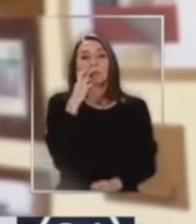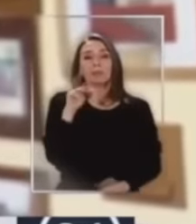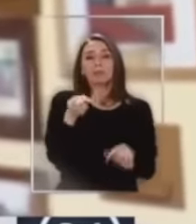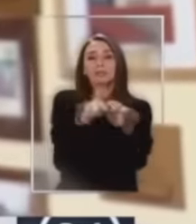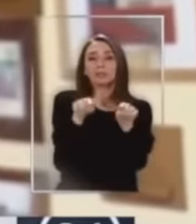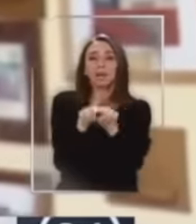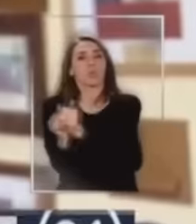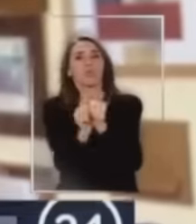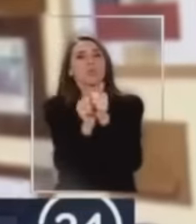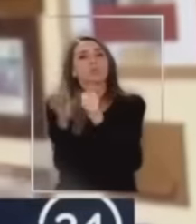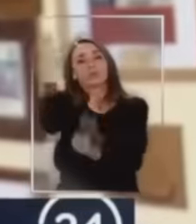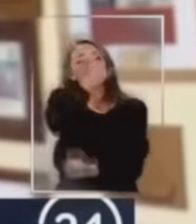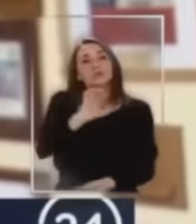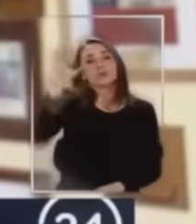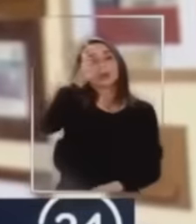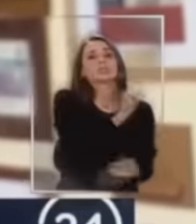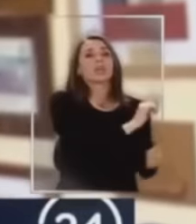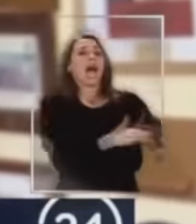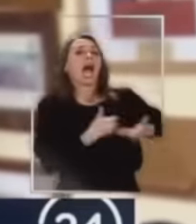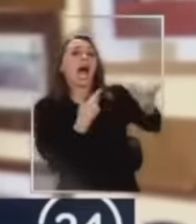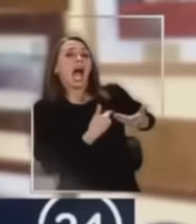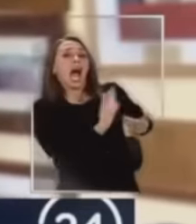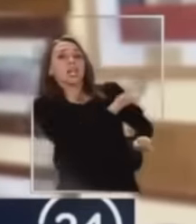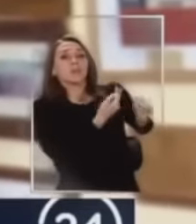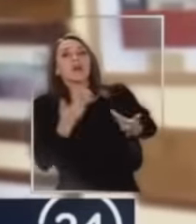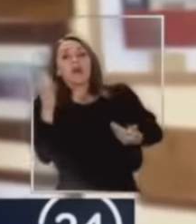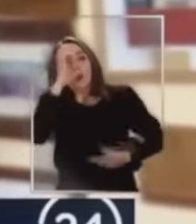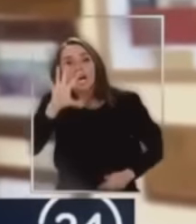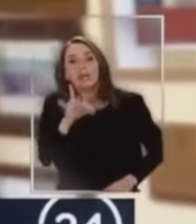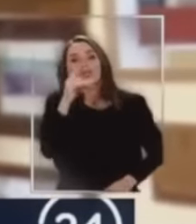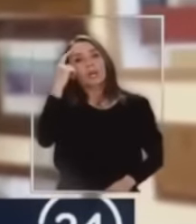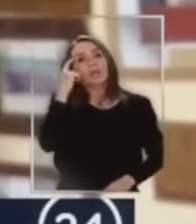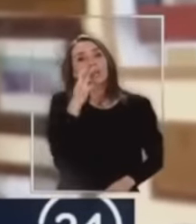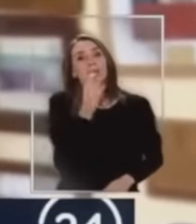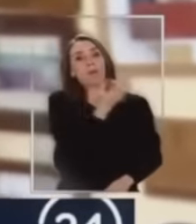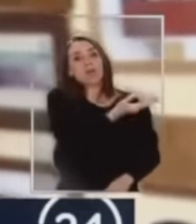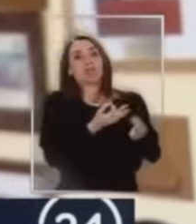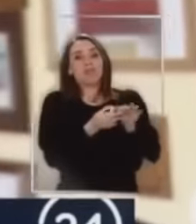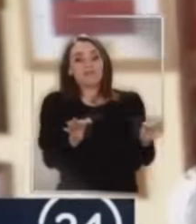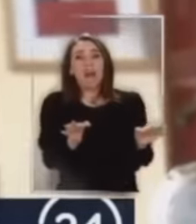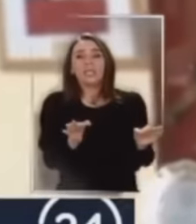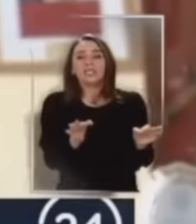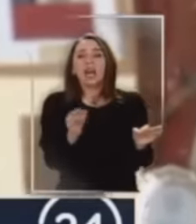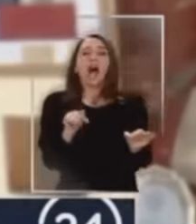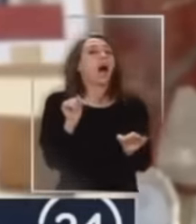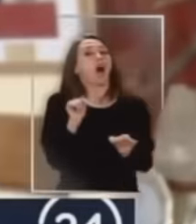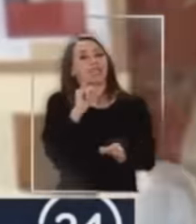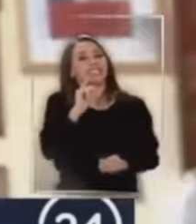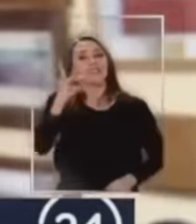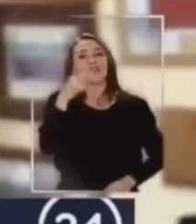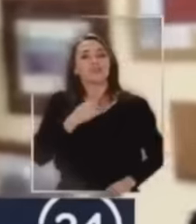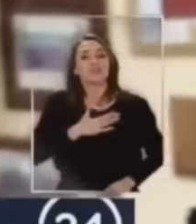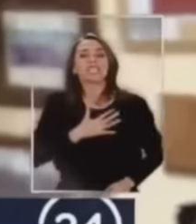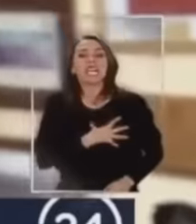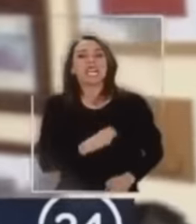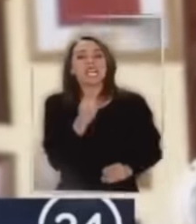ellos mismos nos acompañaban y nos daban harto ánimo para poderlo encontrar. Siempre recuerdo una frase de su papá que nos decía, ya ahora van a encontrar a mi hijo,